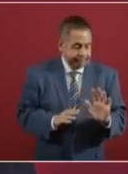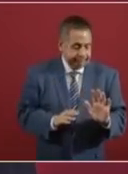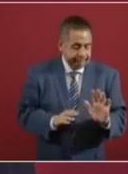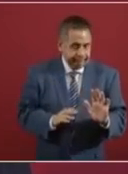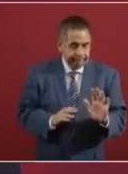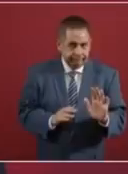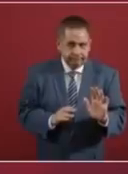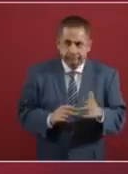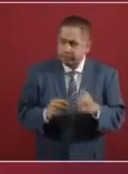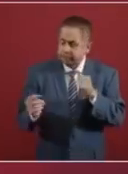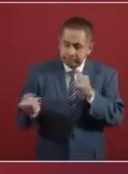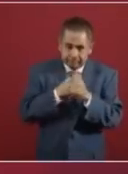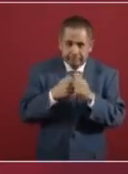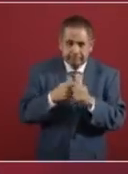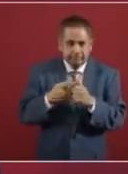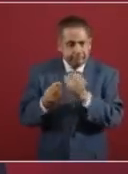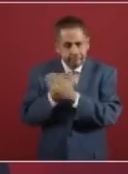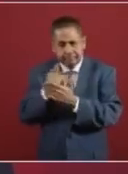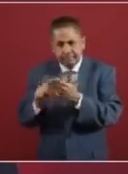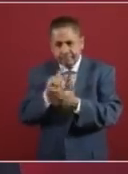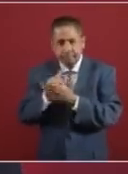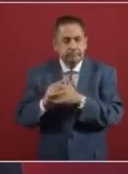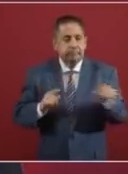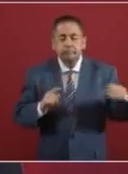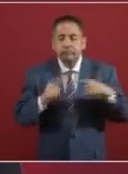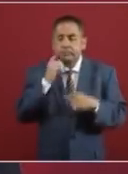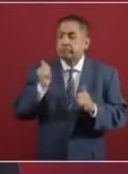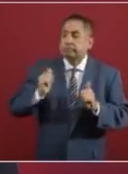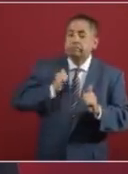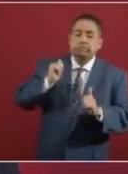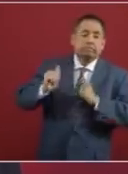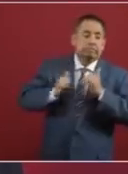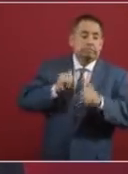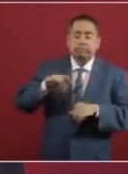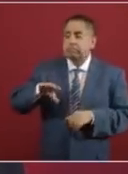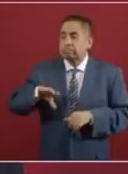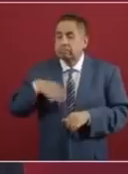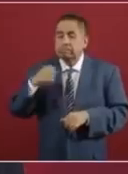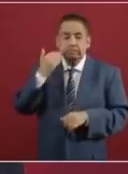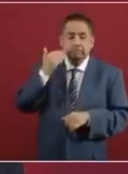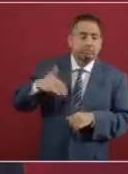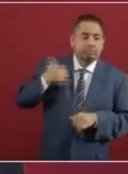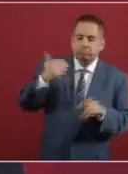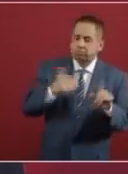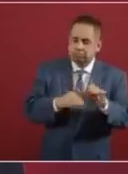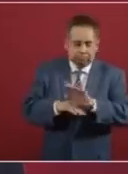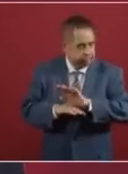para sacar provecho, para sacar raja,